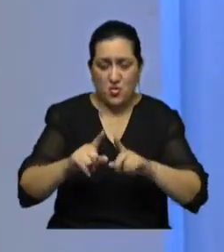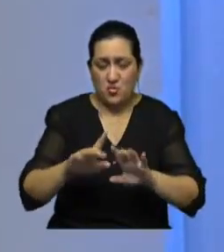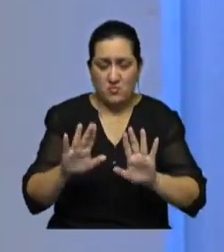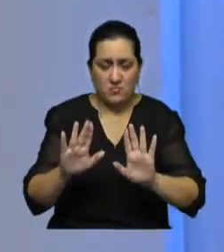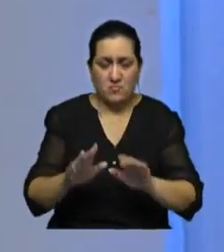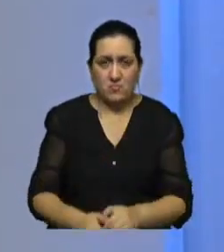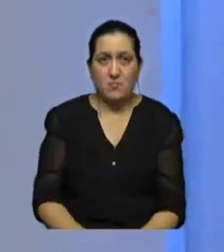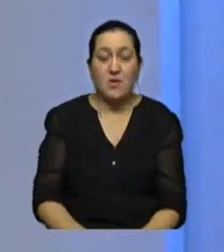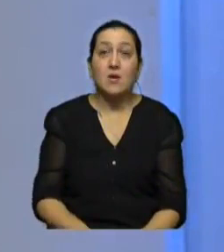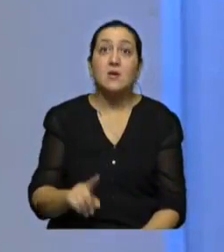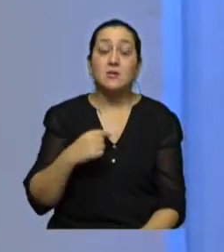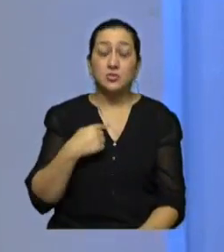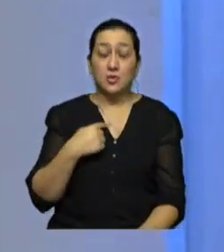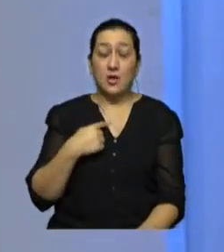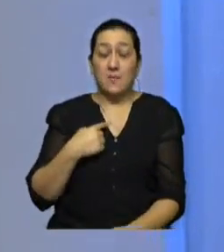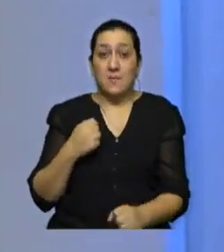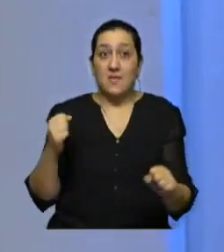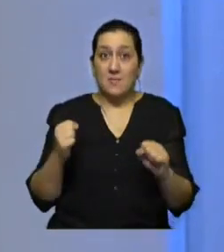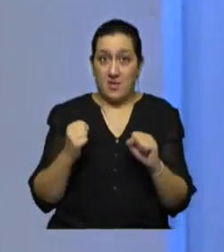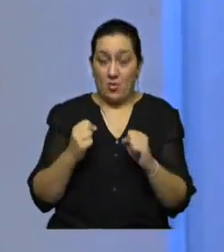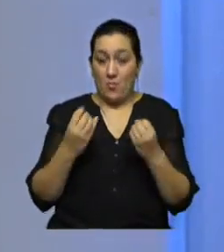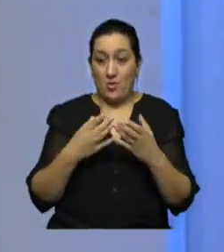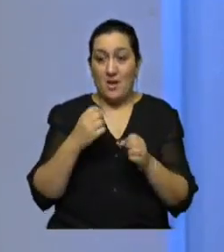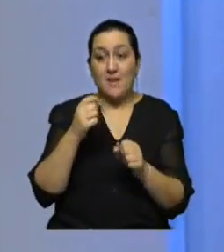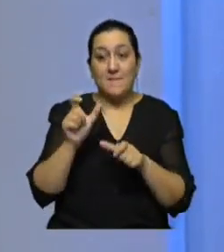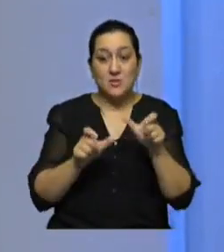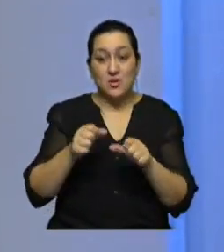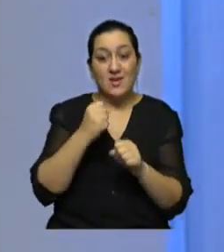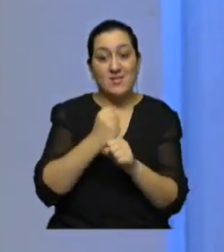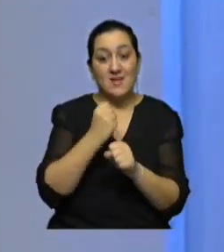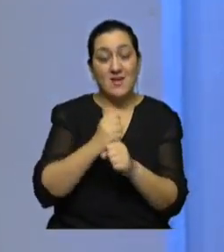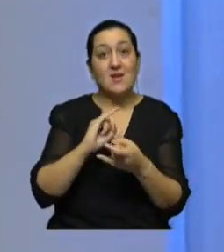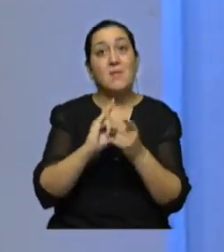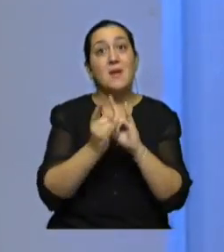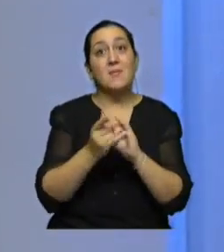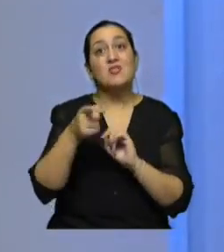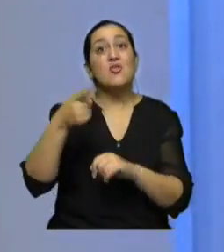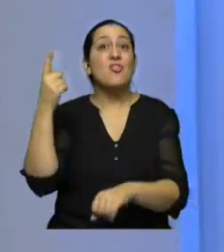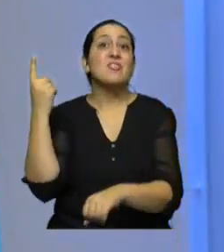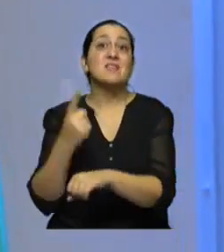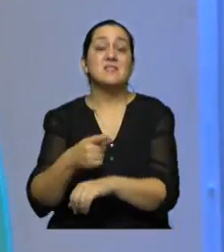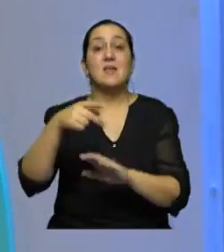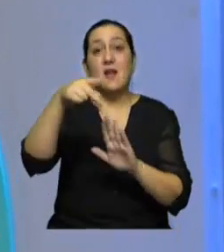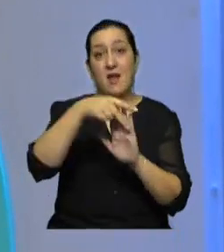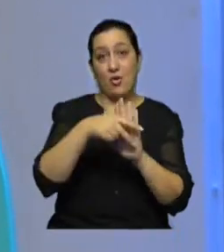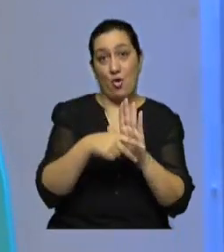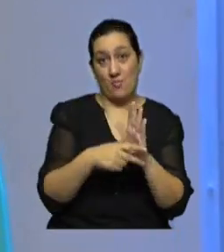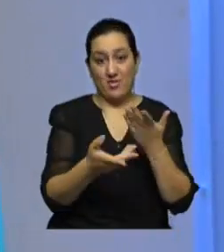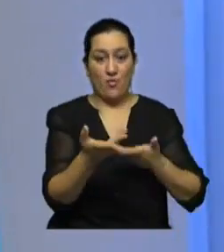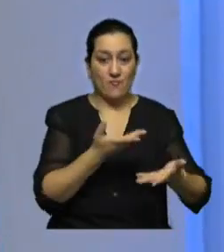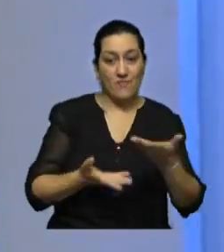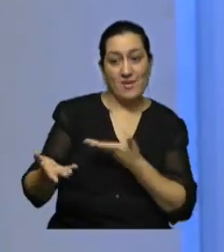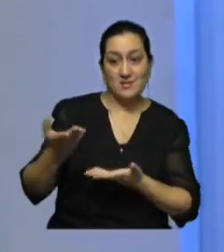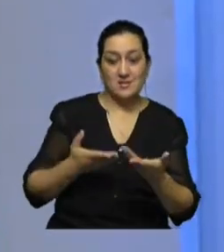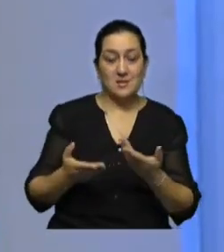miedo. Porque quienes están en el Parlamento están definiendo las normas de convivencia entre todos nosotros. Sí, señor. Se supone